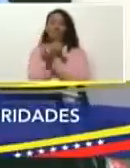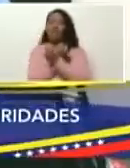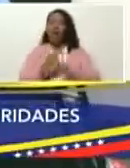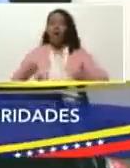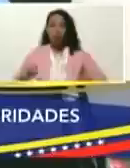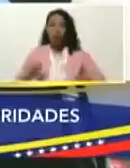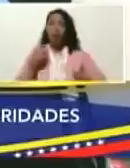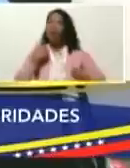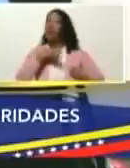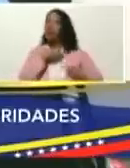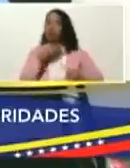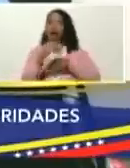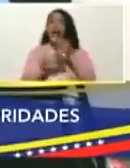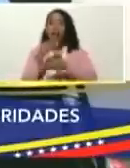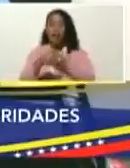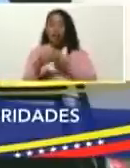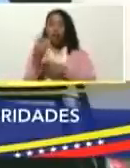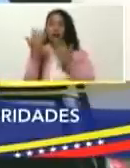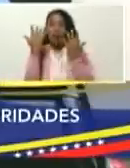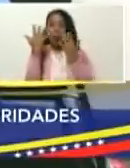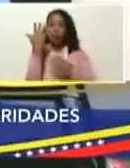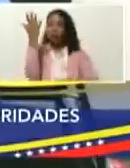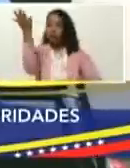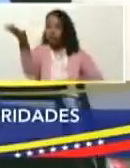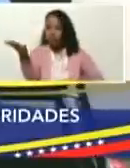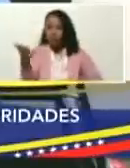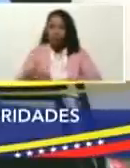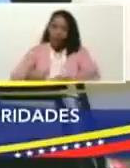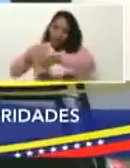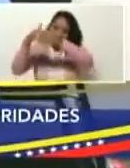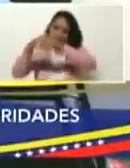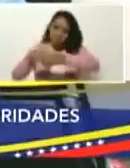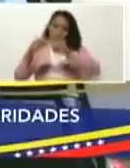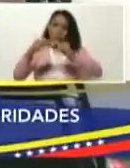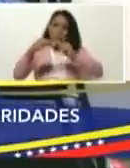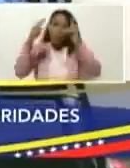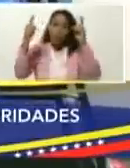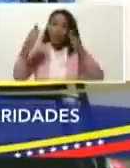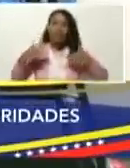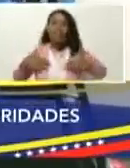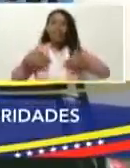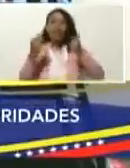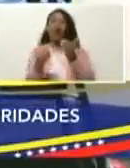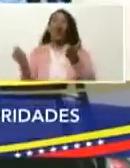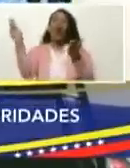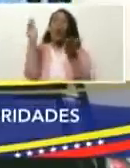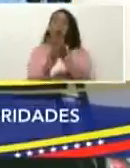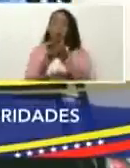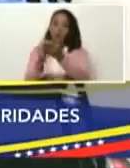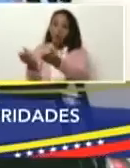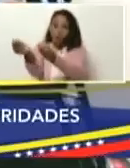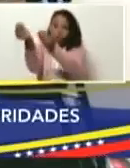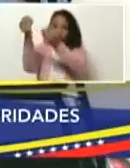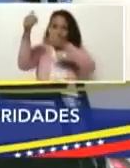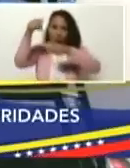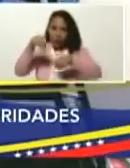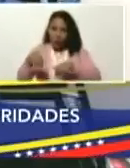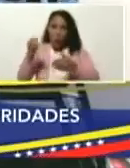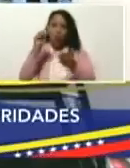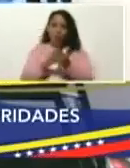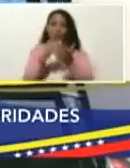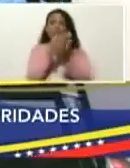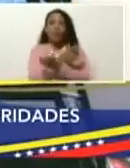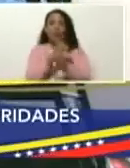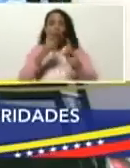y nosotros le estamos tendiendo la mano como un puente de salvación para que regresen a la democracia regresen